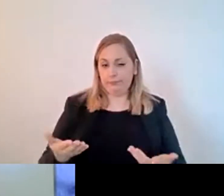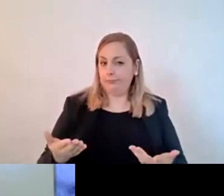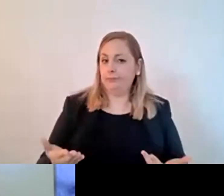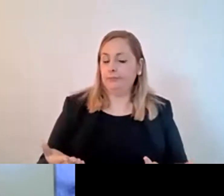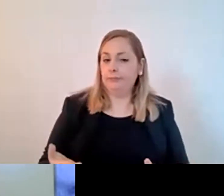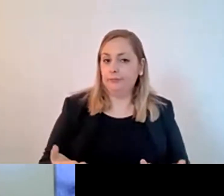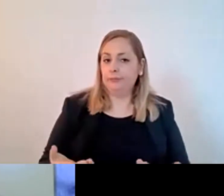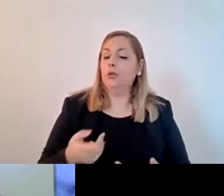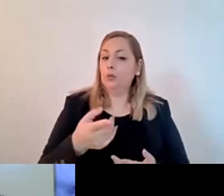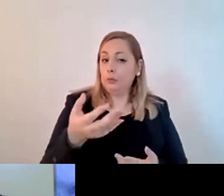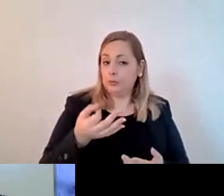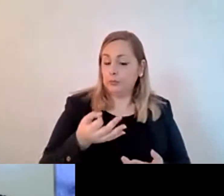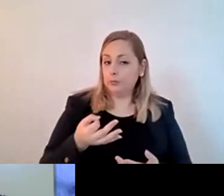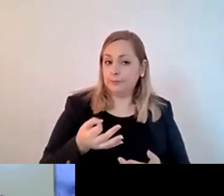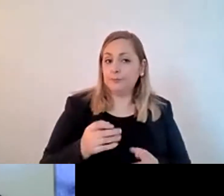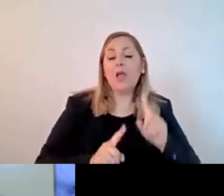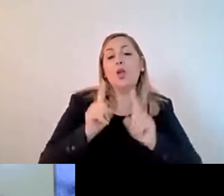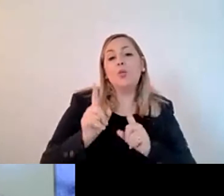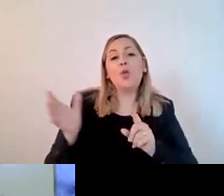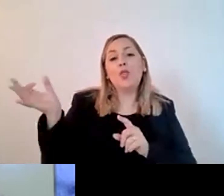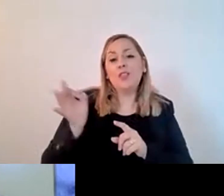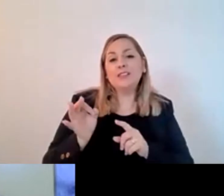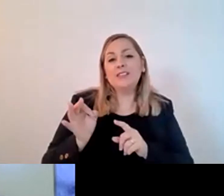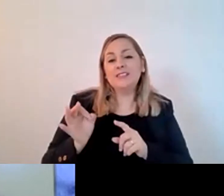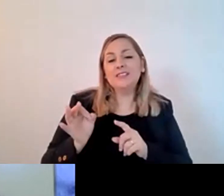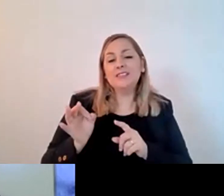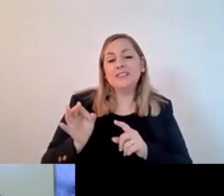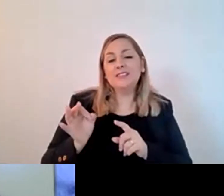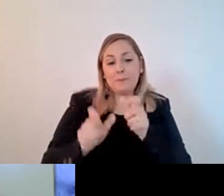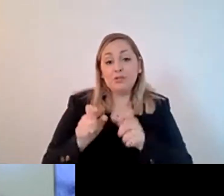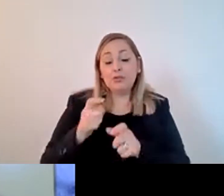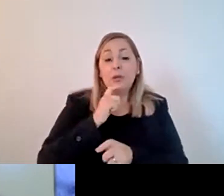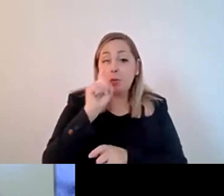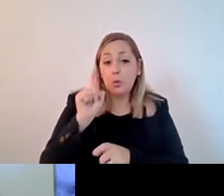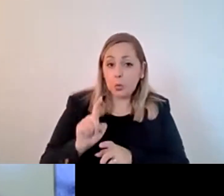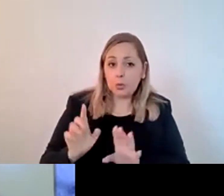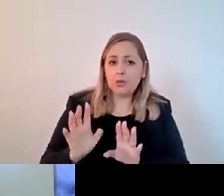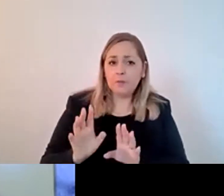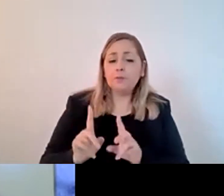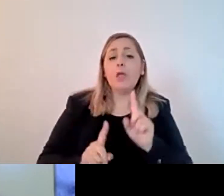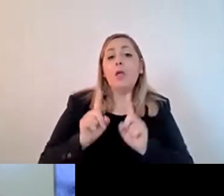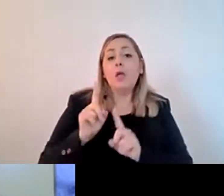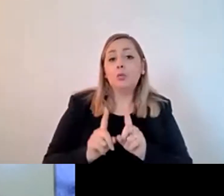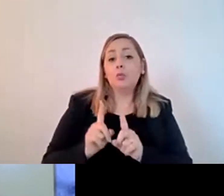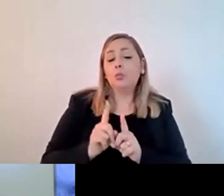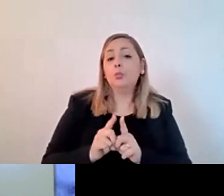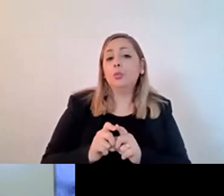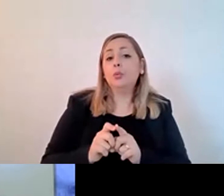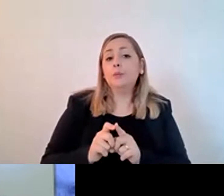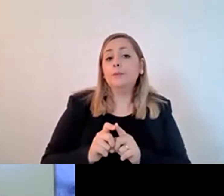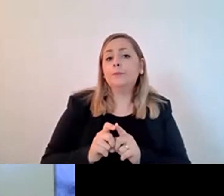Y como dicen algunos aquí de las personas que preguntan, hay quienes se